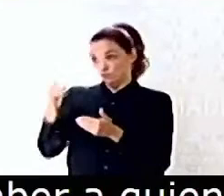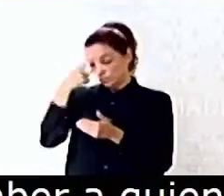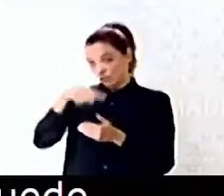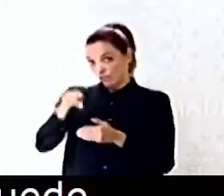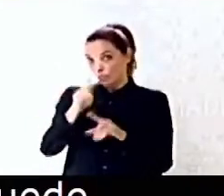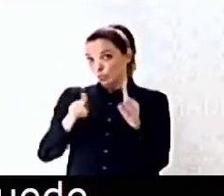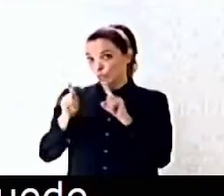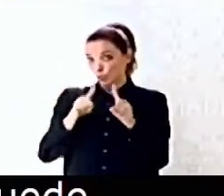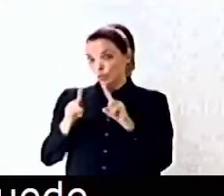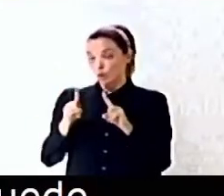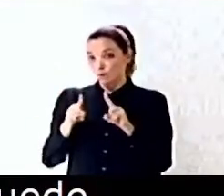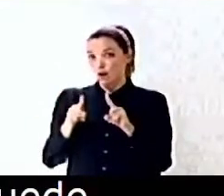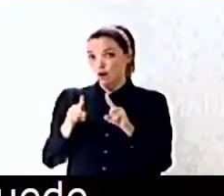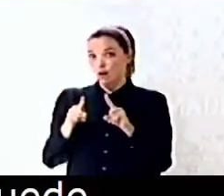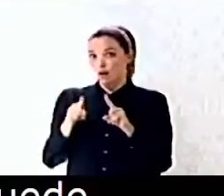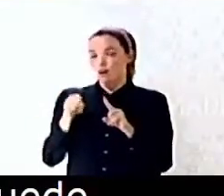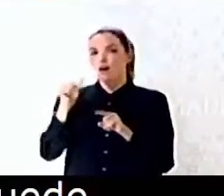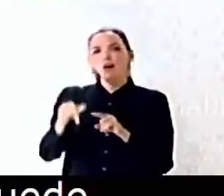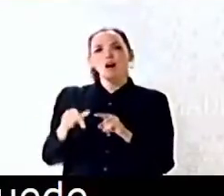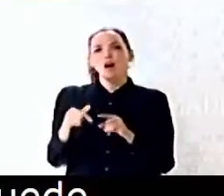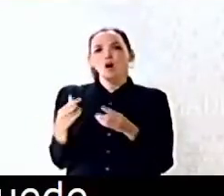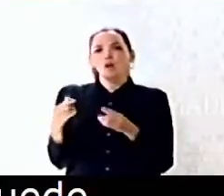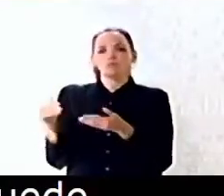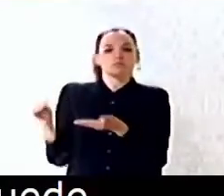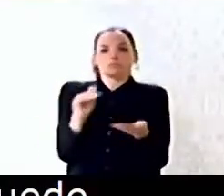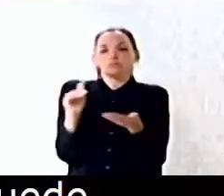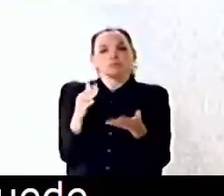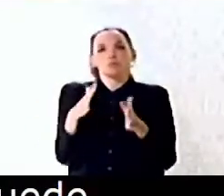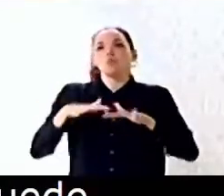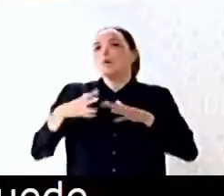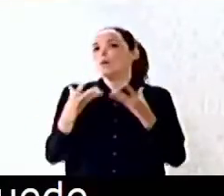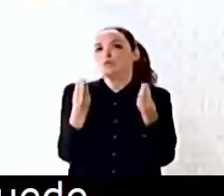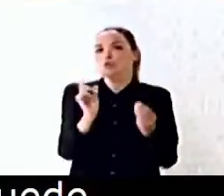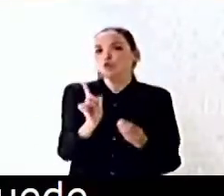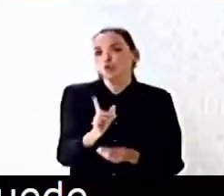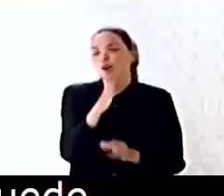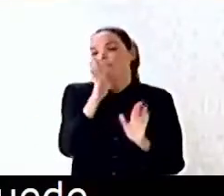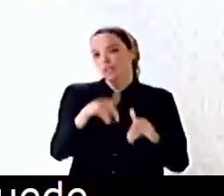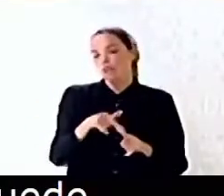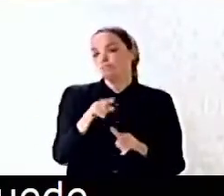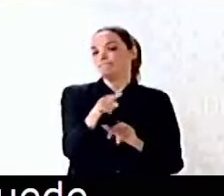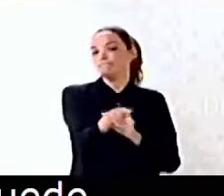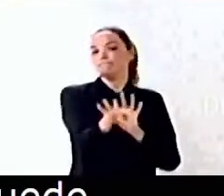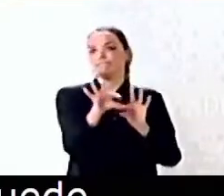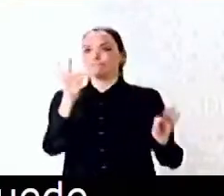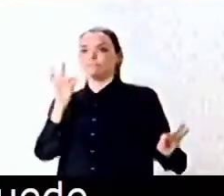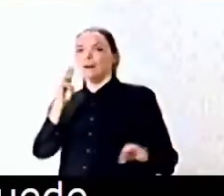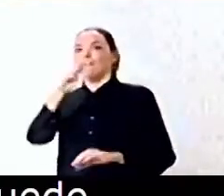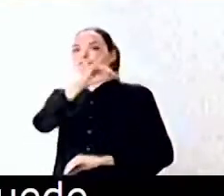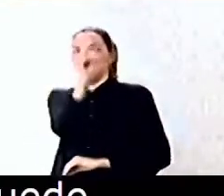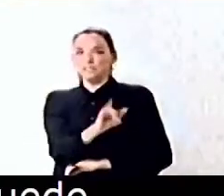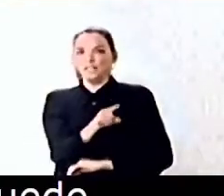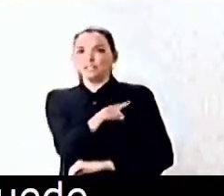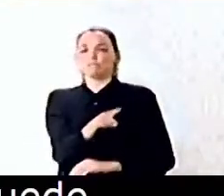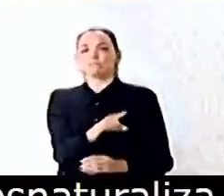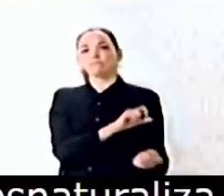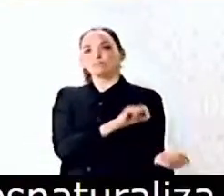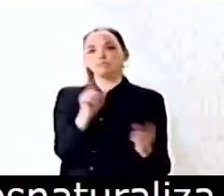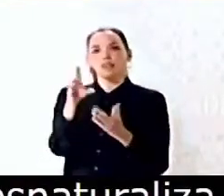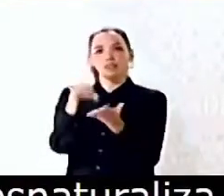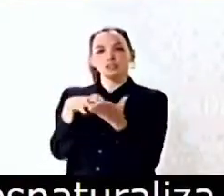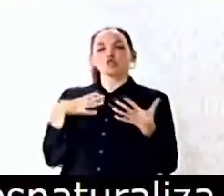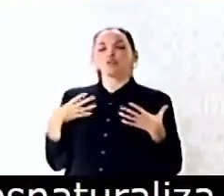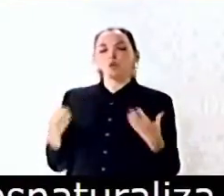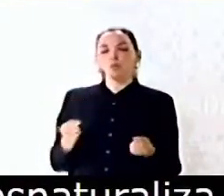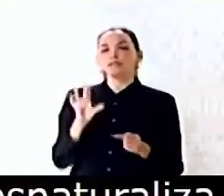no se puede mover mucho porque se desnaturaliza, y fundamentalmente será Pfizer la que traslademos a las zonas de salud, a los equipos de